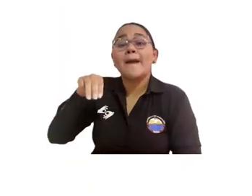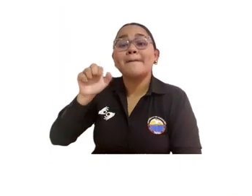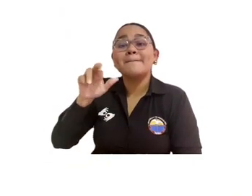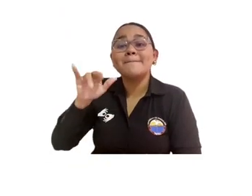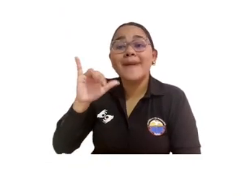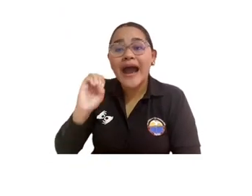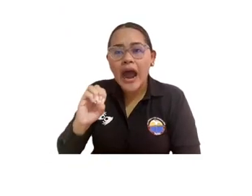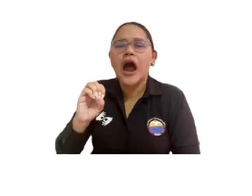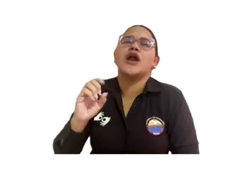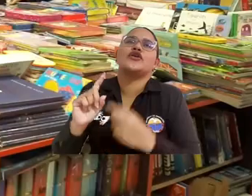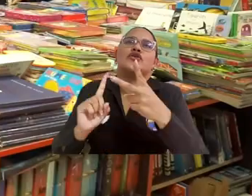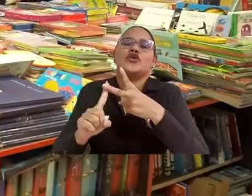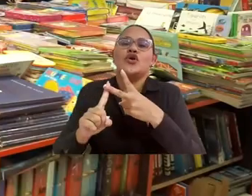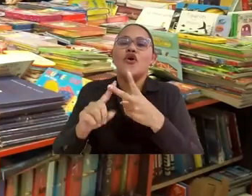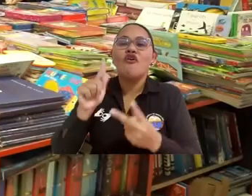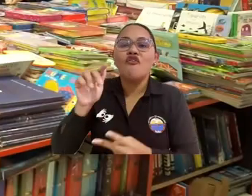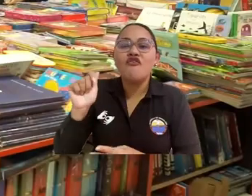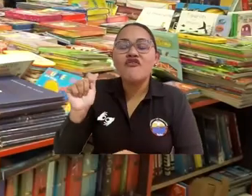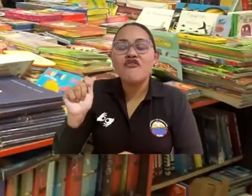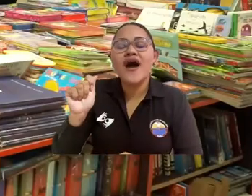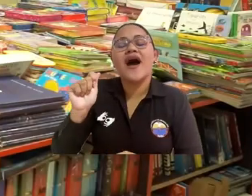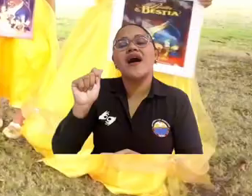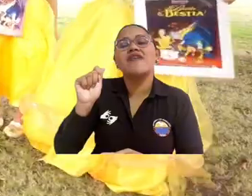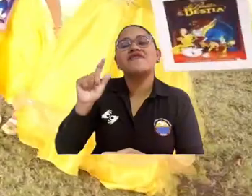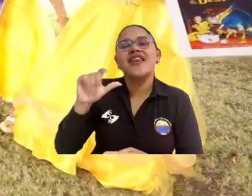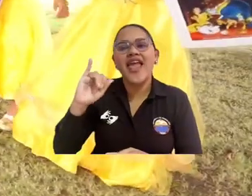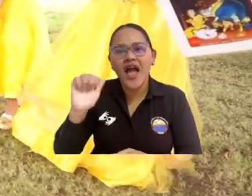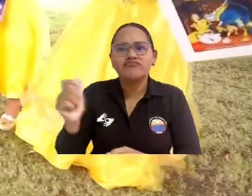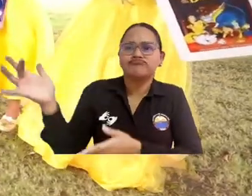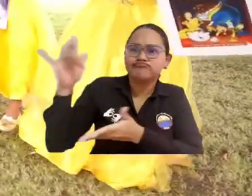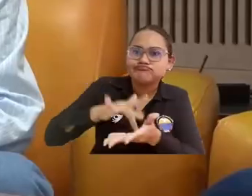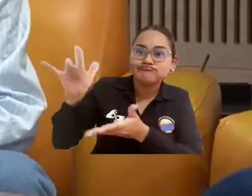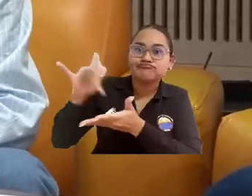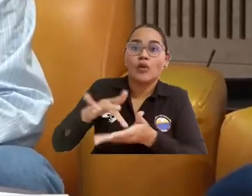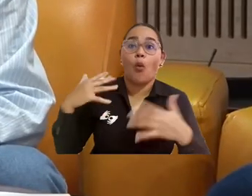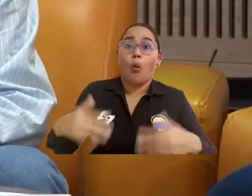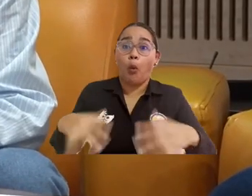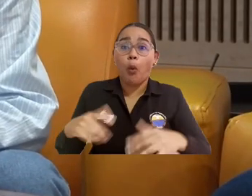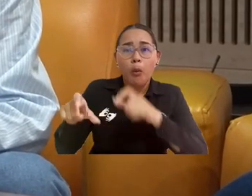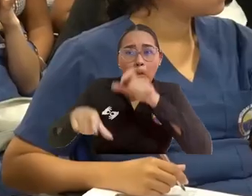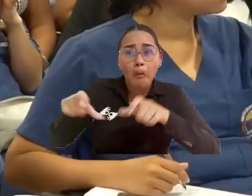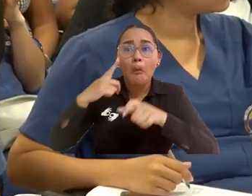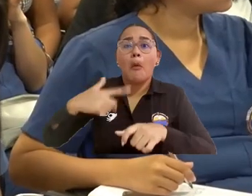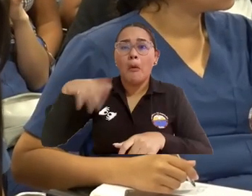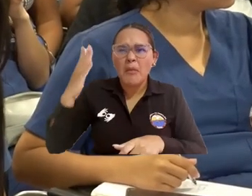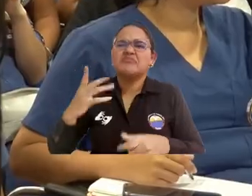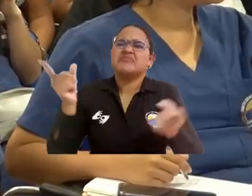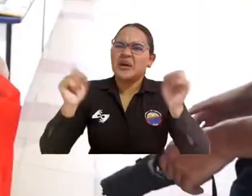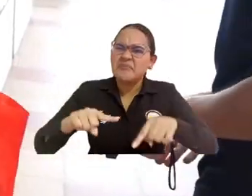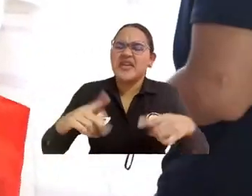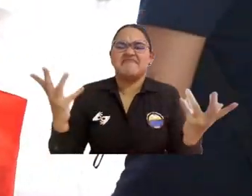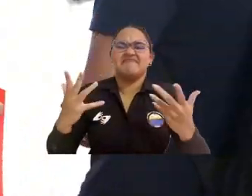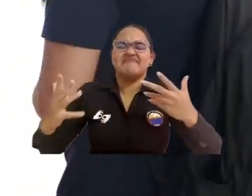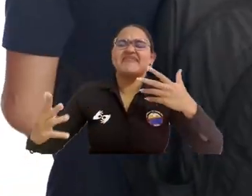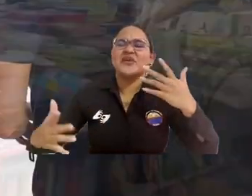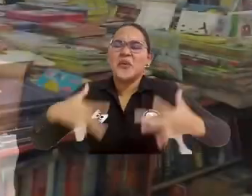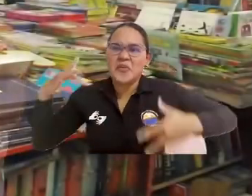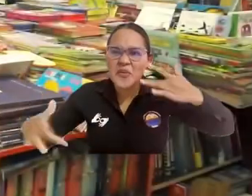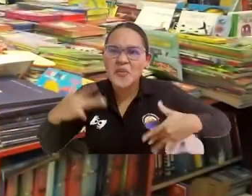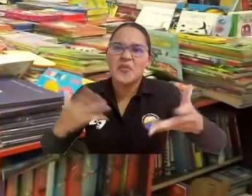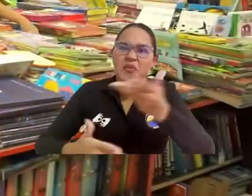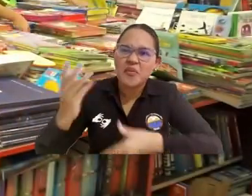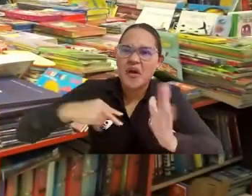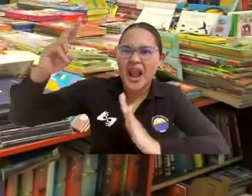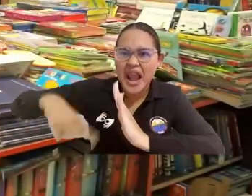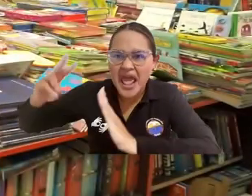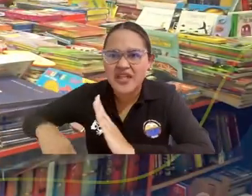y Flavia Dos Santos. Serán 5 días de entretenimiento para todas las edades, con lúdica, recreación, franjas de promoción de lectura